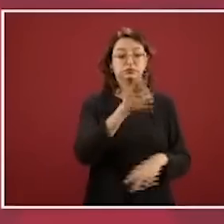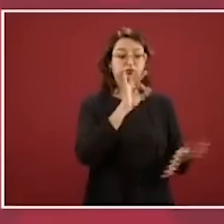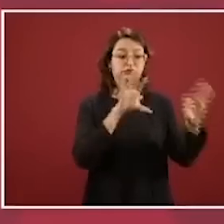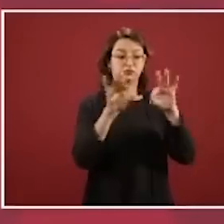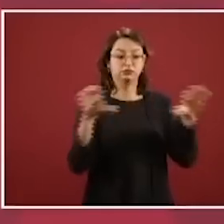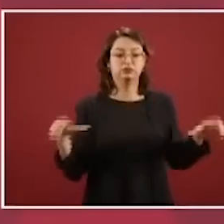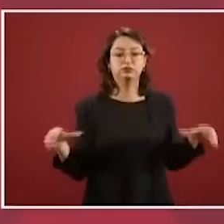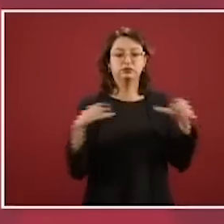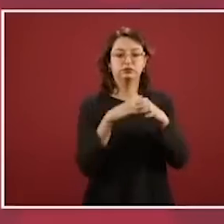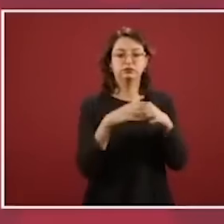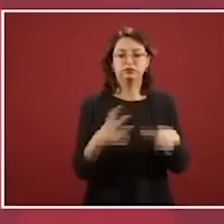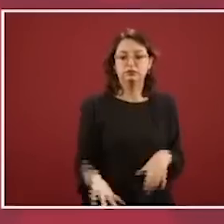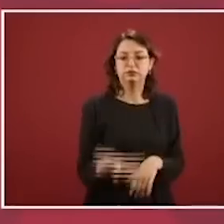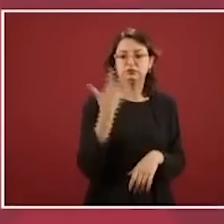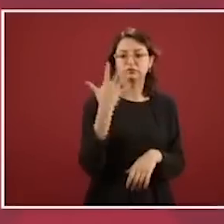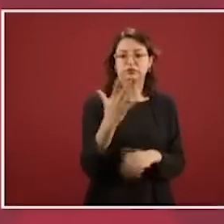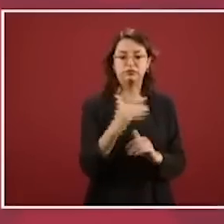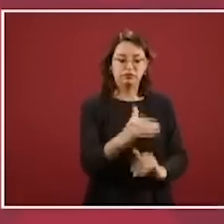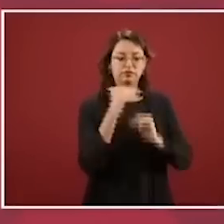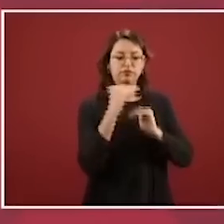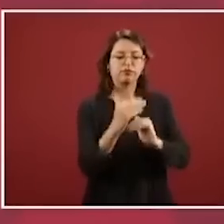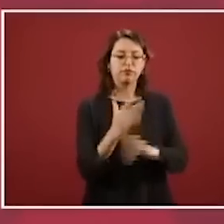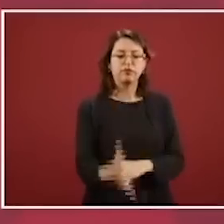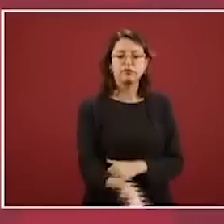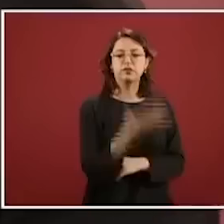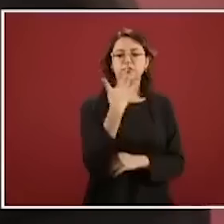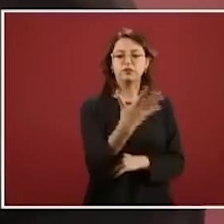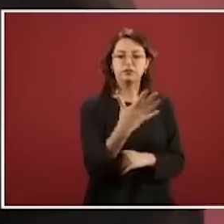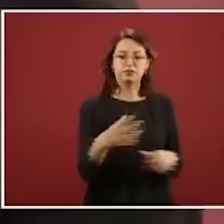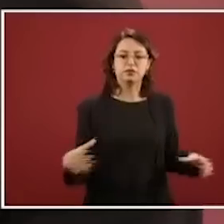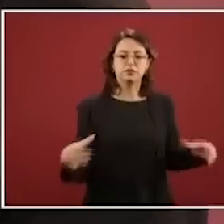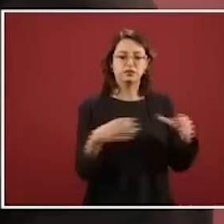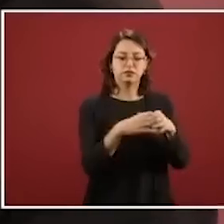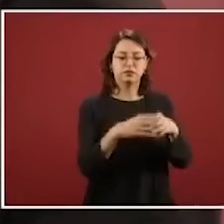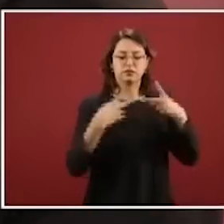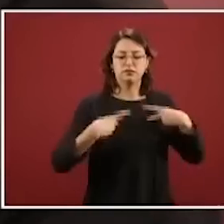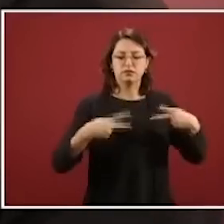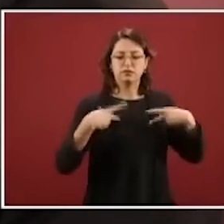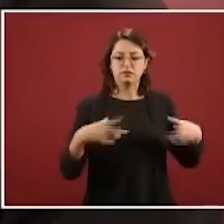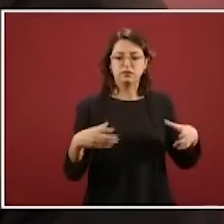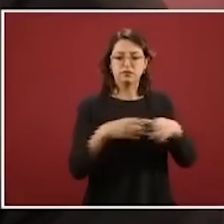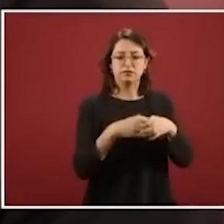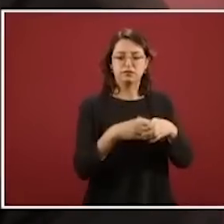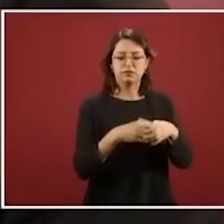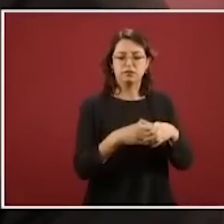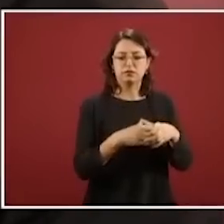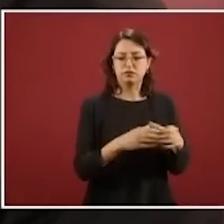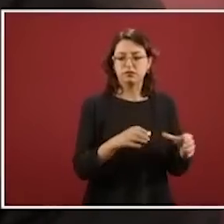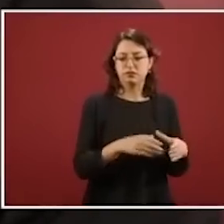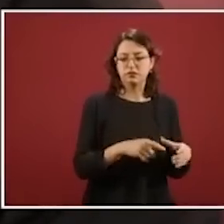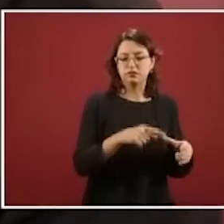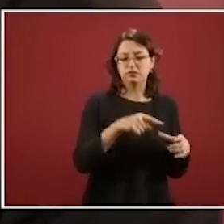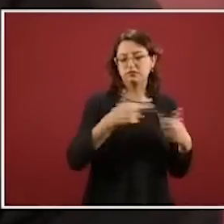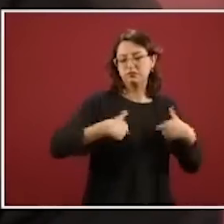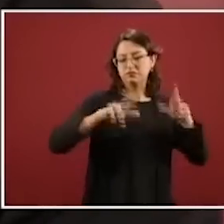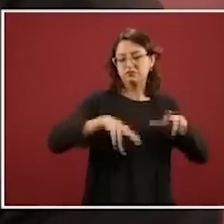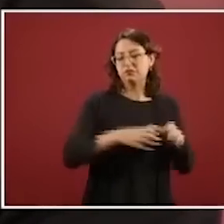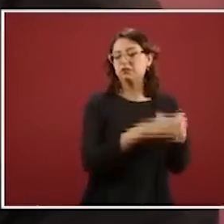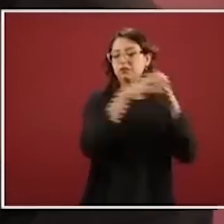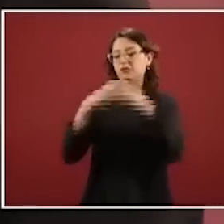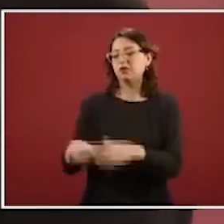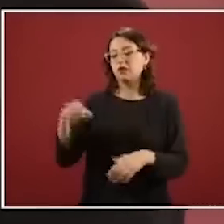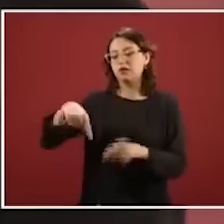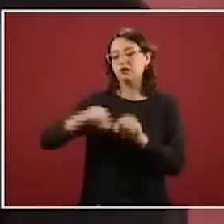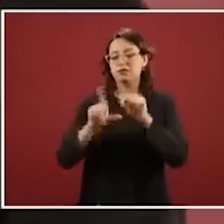5 agregados o hasta 5, dice hasta 5 agregados laborales en México,